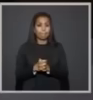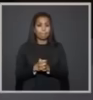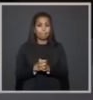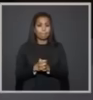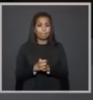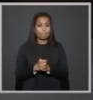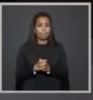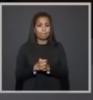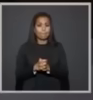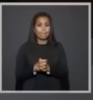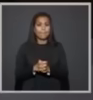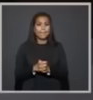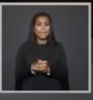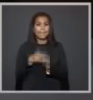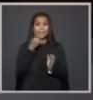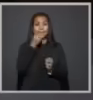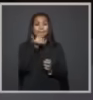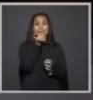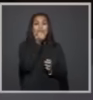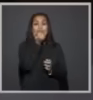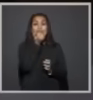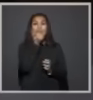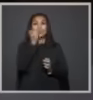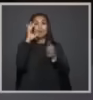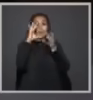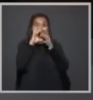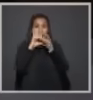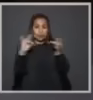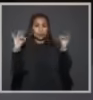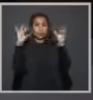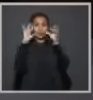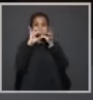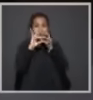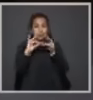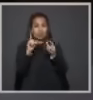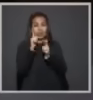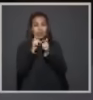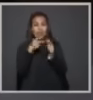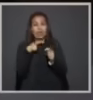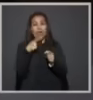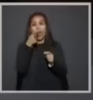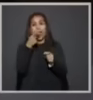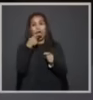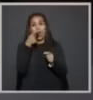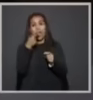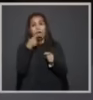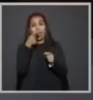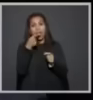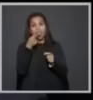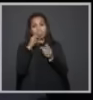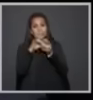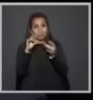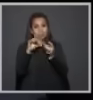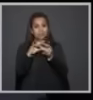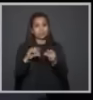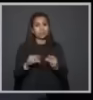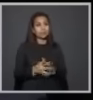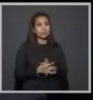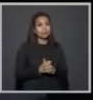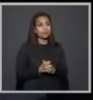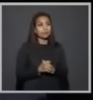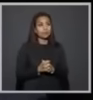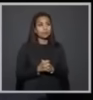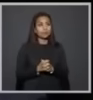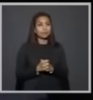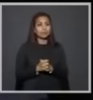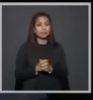no hablo de corrido. Pero intentemos ser lo más breves posible. Hice referencia a San Benito, que